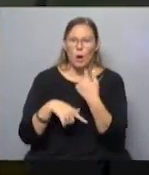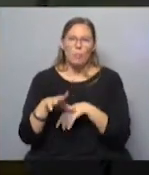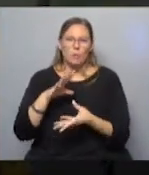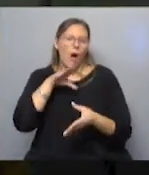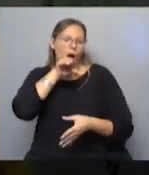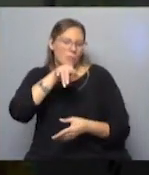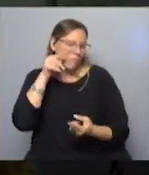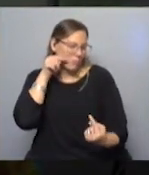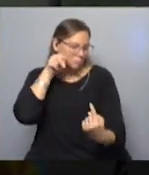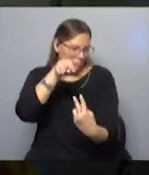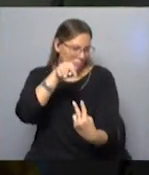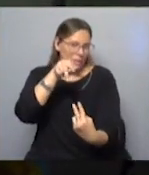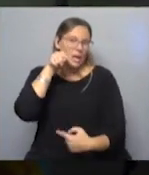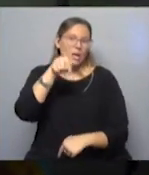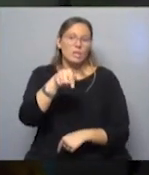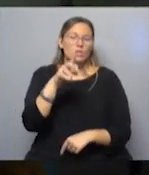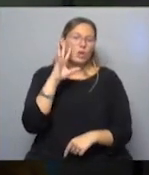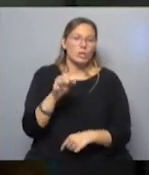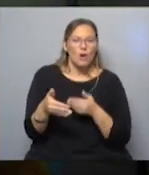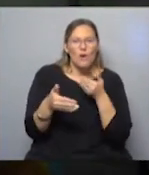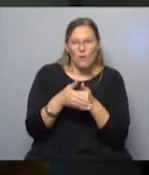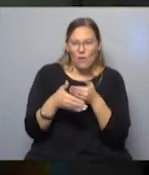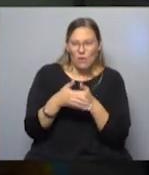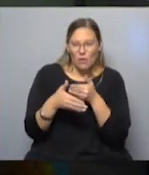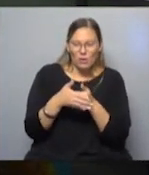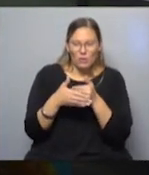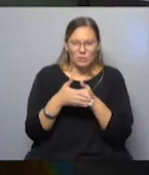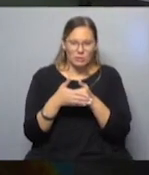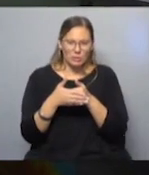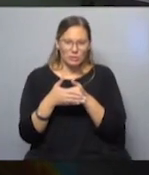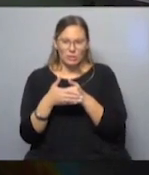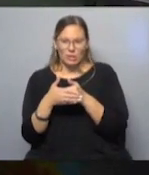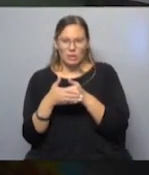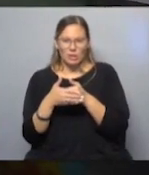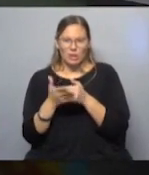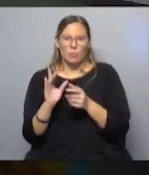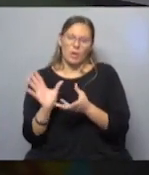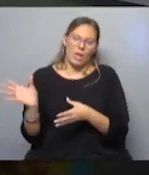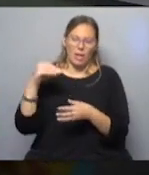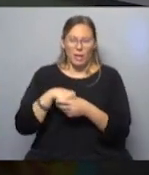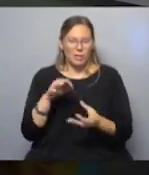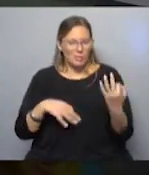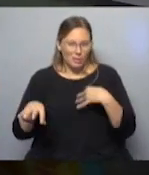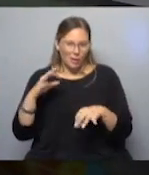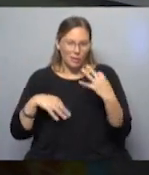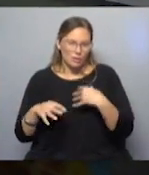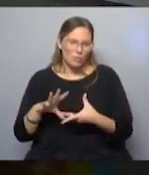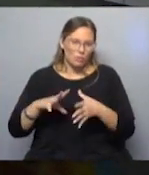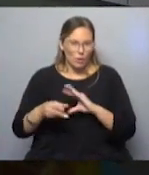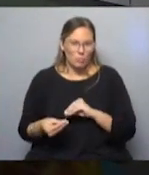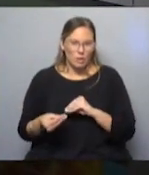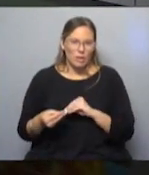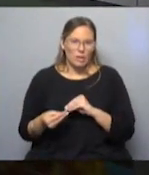dirigimos a ello y eso creo que ha acercado mucho no sólo los incorporas entonces están